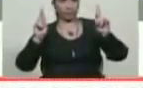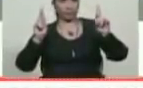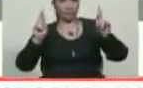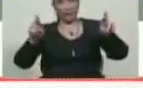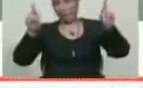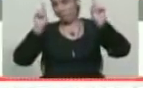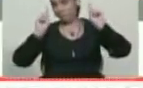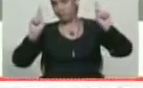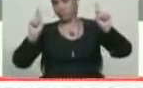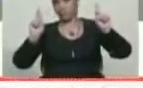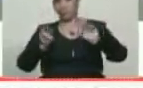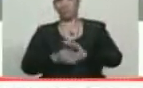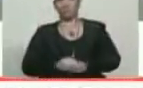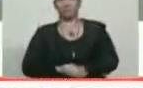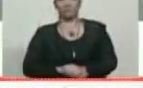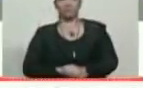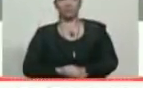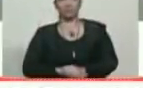Afortunadamente,